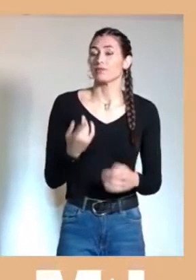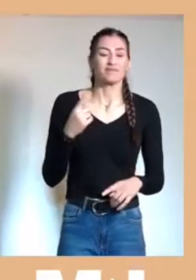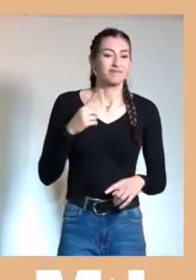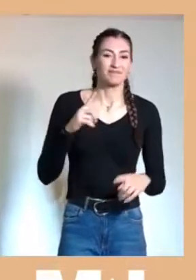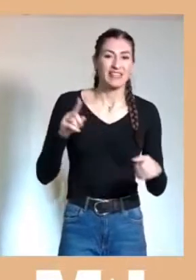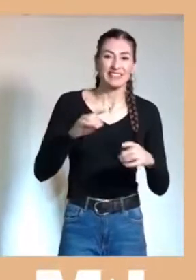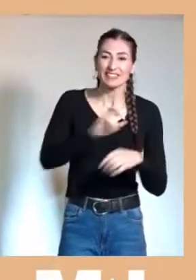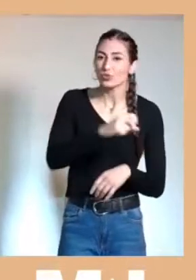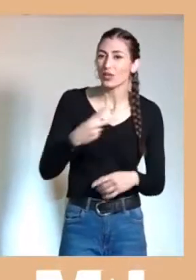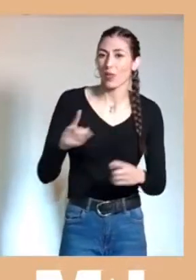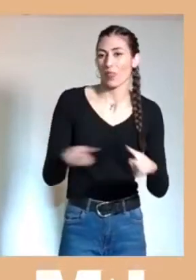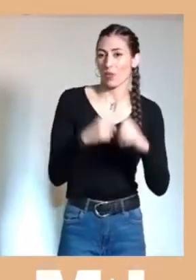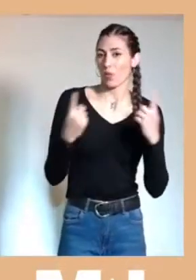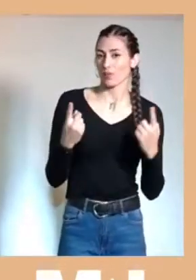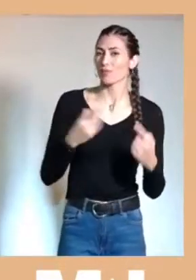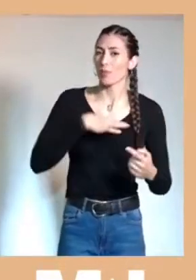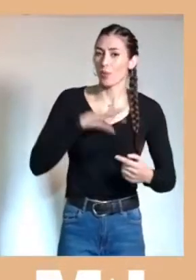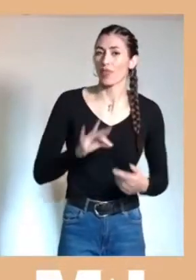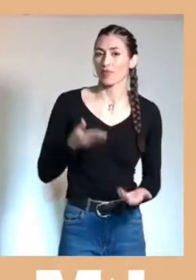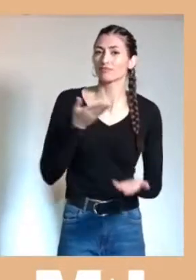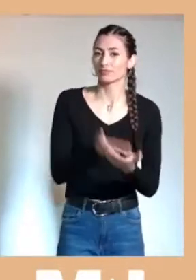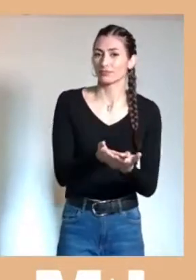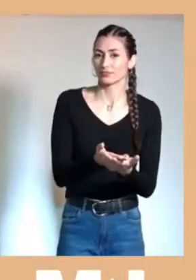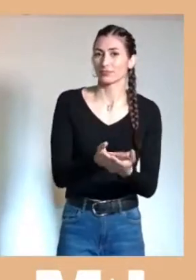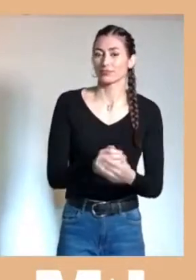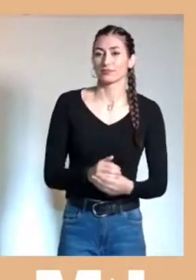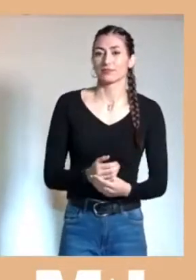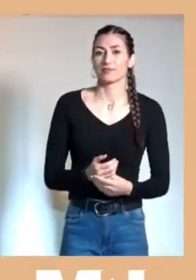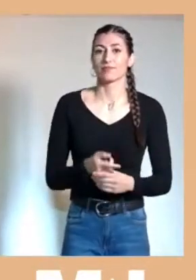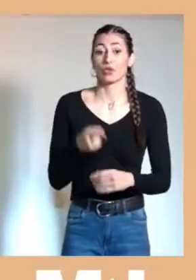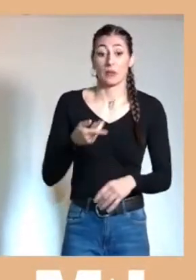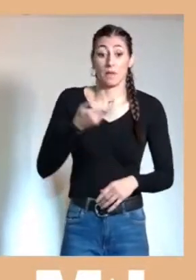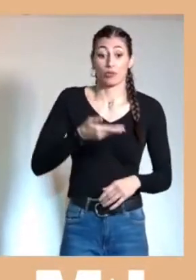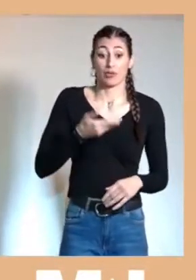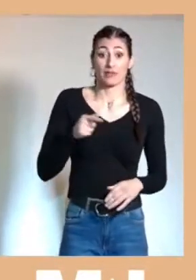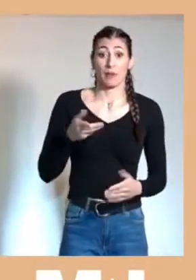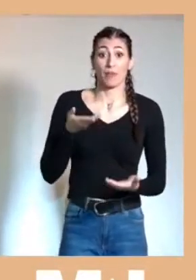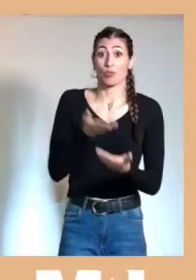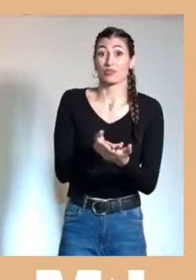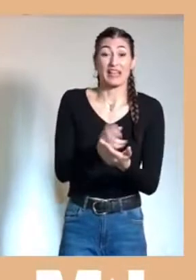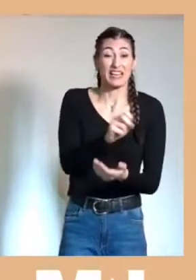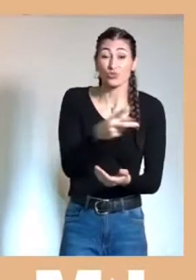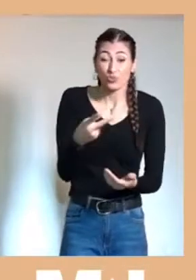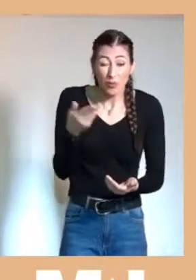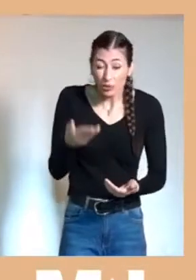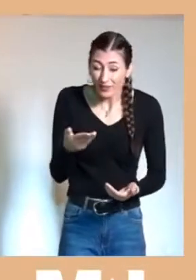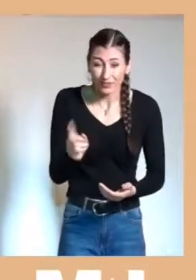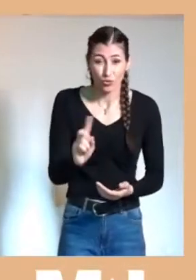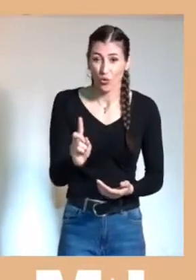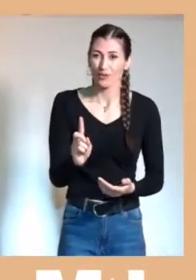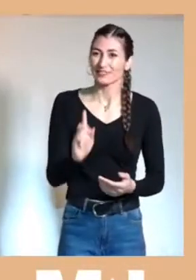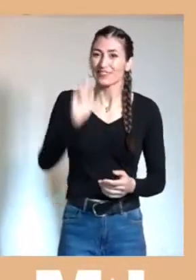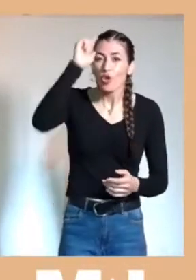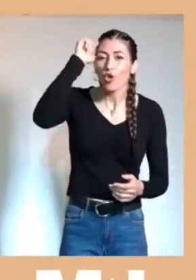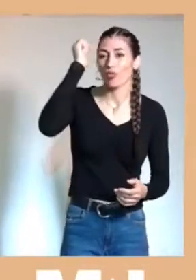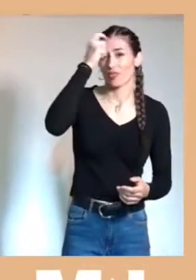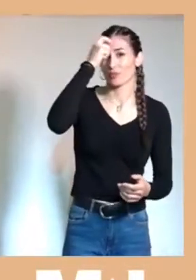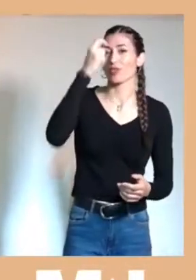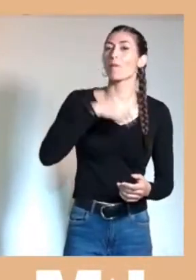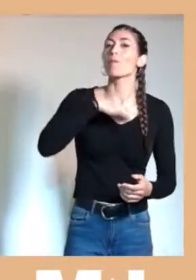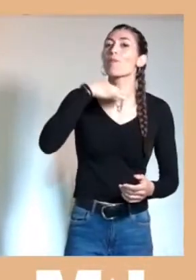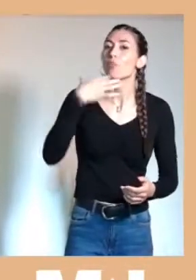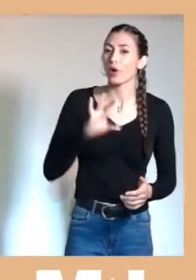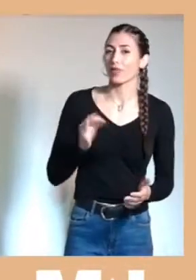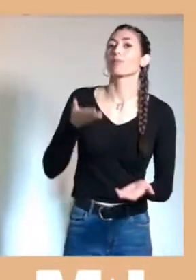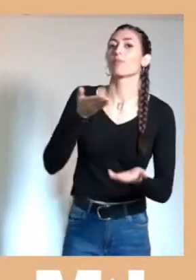sea. Y para mí lo más importante de esta propuesta no es en sí el resultado. Para mí es el concepto de tener la posibilidad